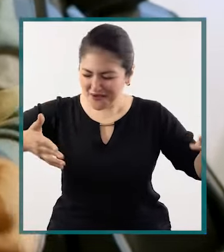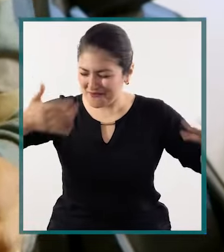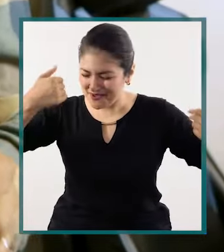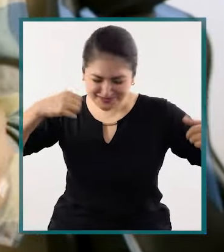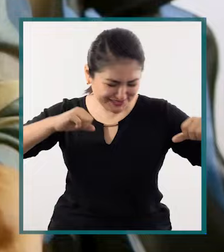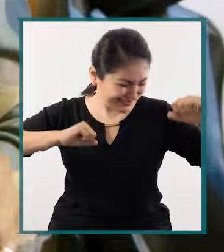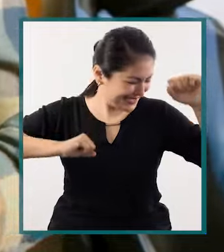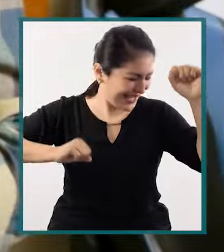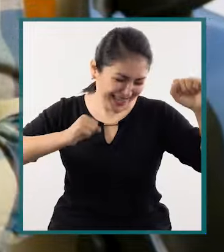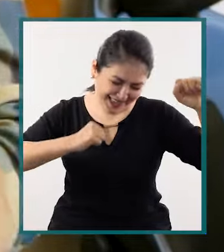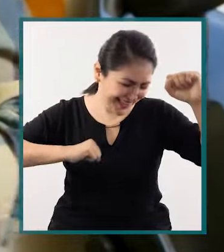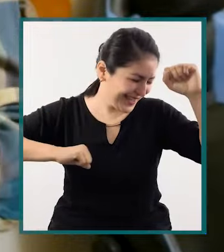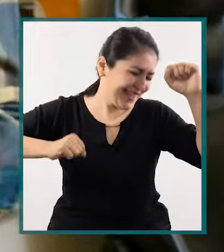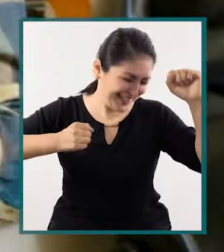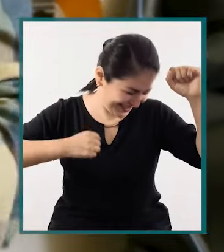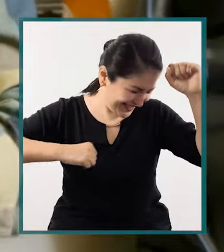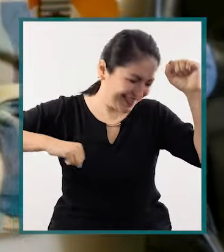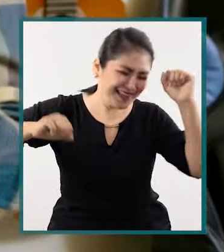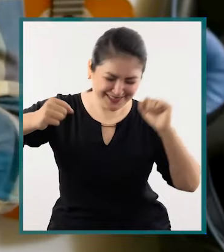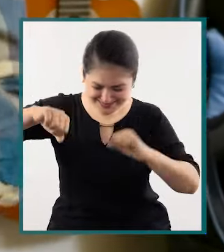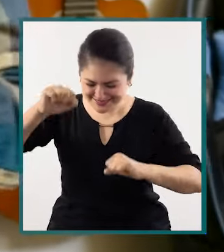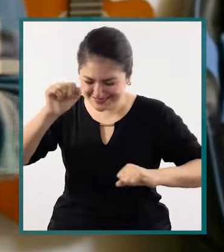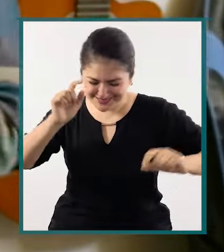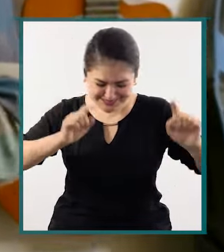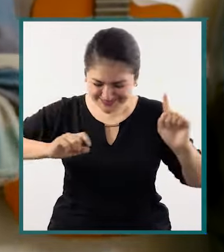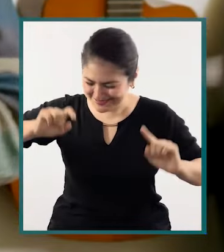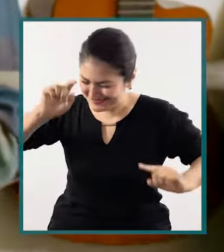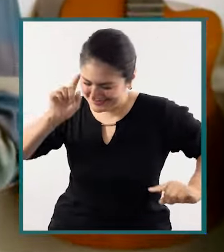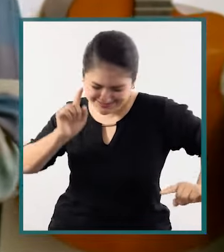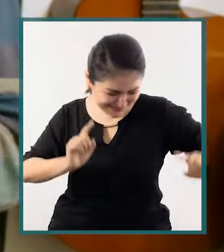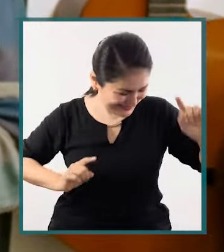¡Ey, ey, ey, ey, ey!